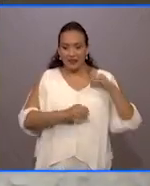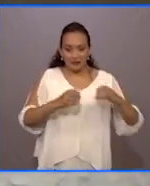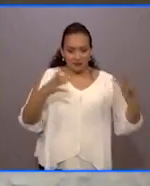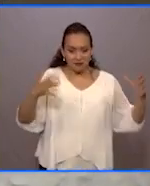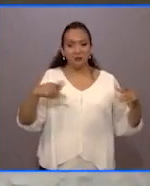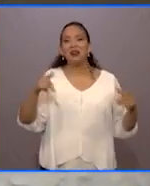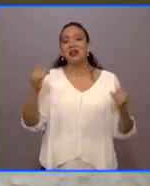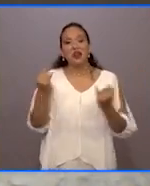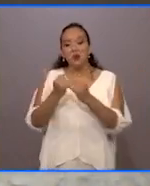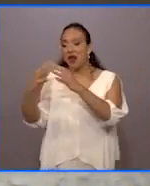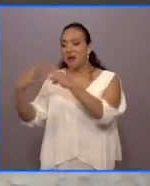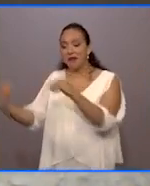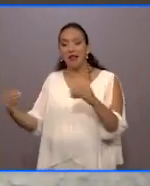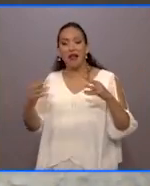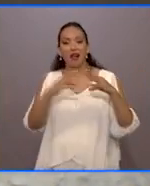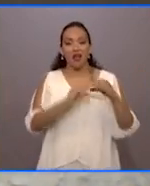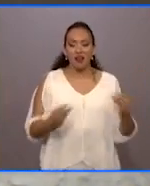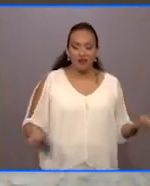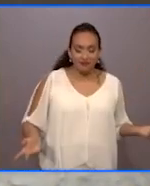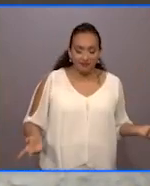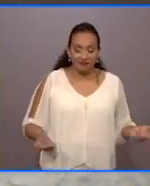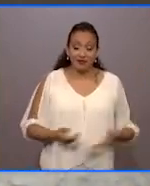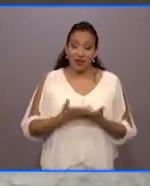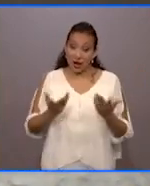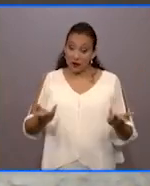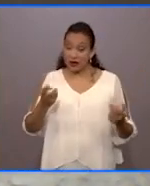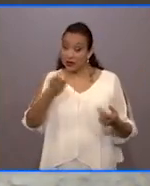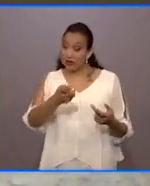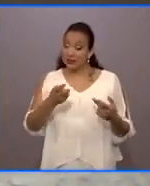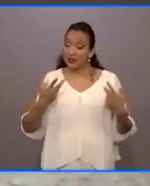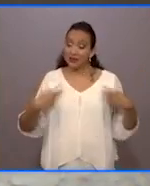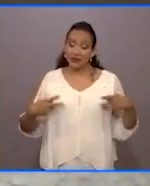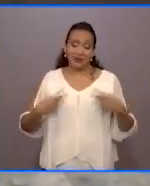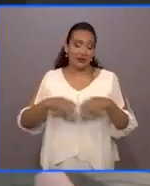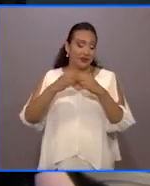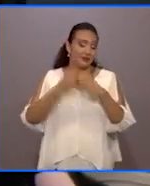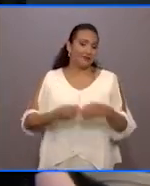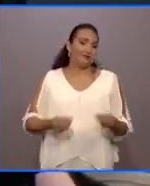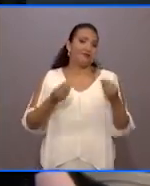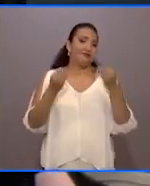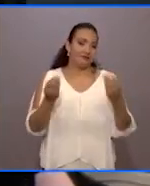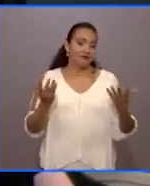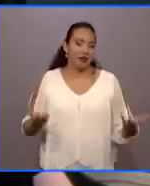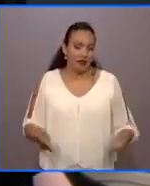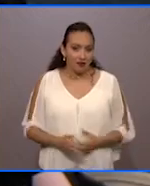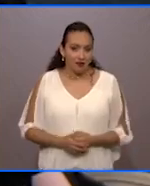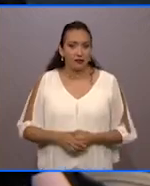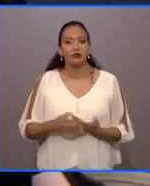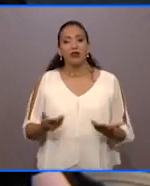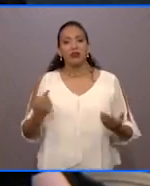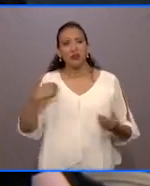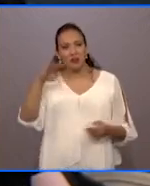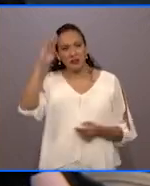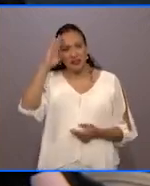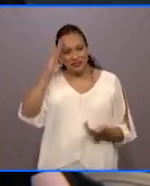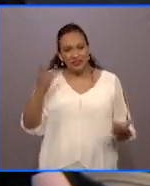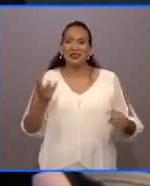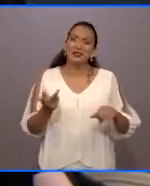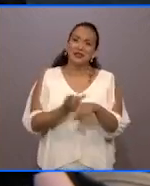sabroso veneno, que serán desastrosos para la propia ciudadanía, más allá de la política. A veces ya no sabemos si reír o si llorar,